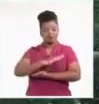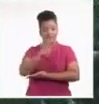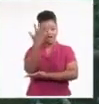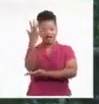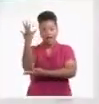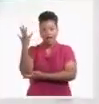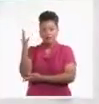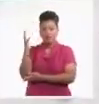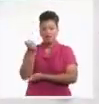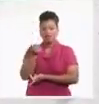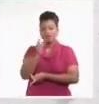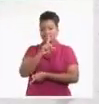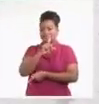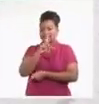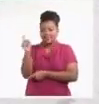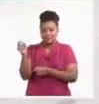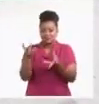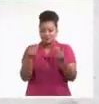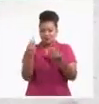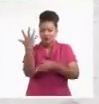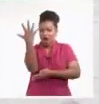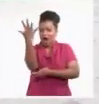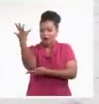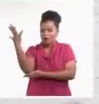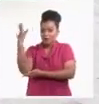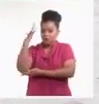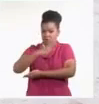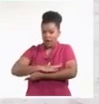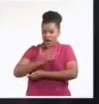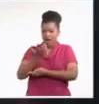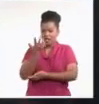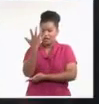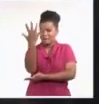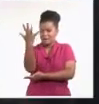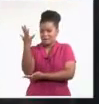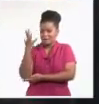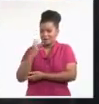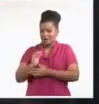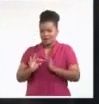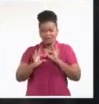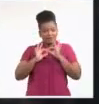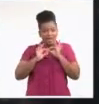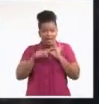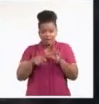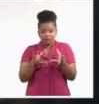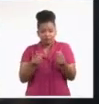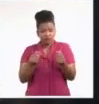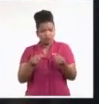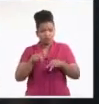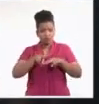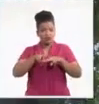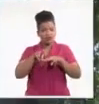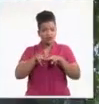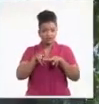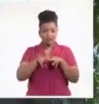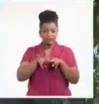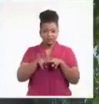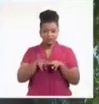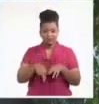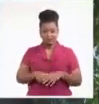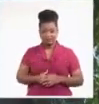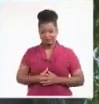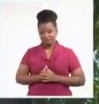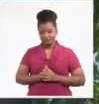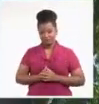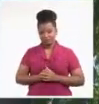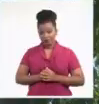Son cientos de árboles en la ciudad que cayeron. Es una de las ciudades más arboladas de la región, con un reconocimiento, con premios también inclusive por